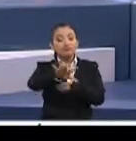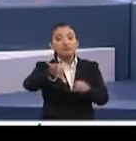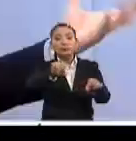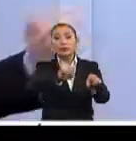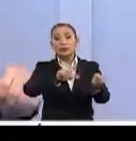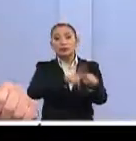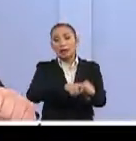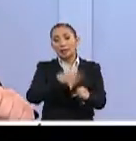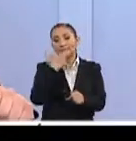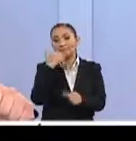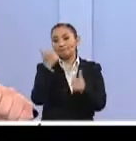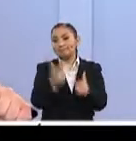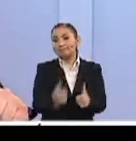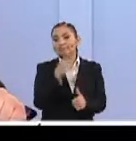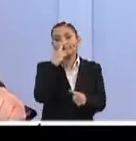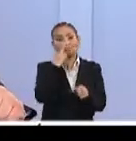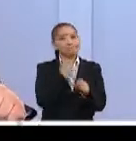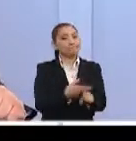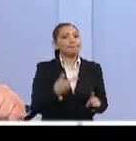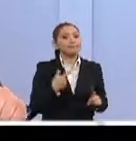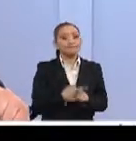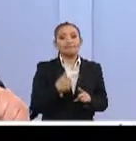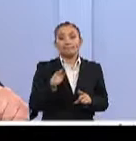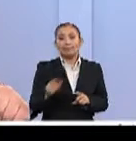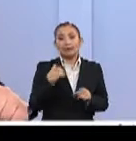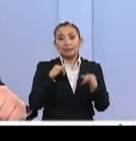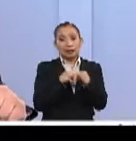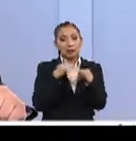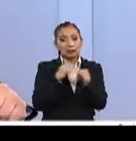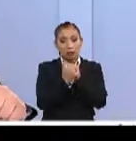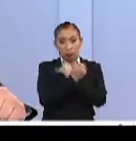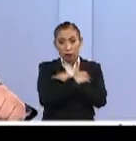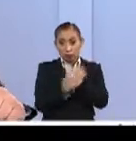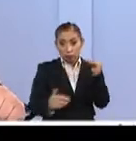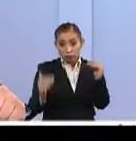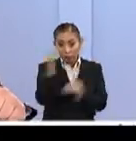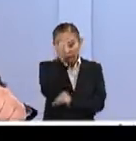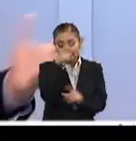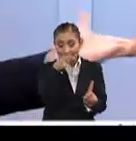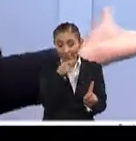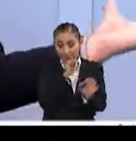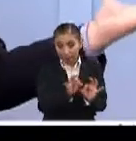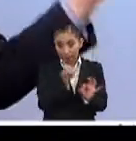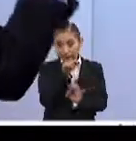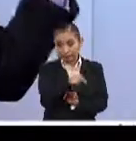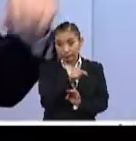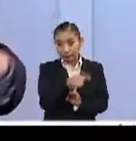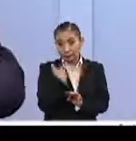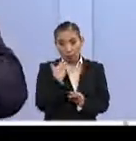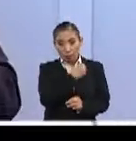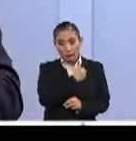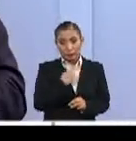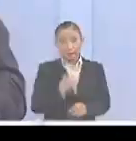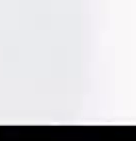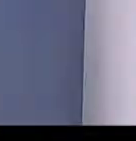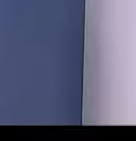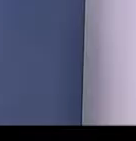social. Definitivamente la responsabilidad social de las instituciones de educación superior es clave y es un gran